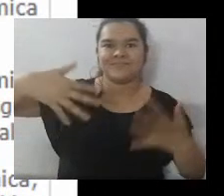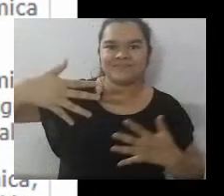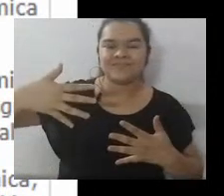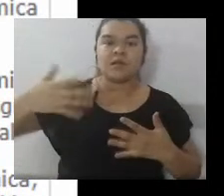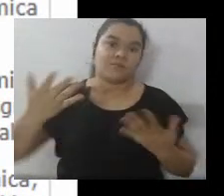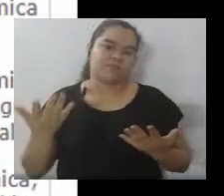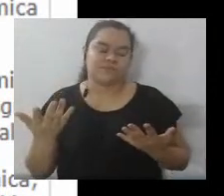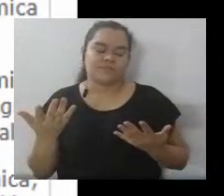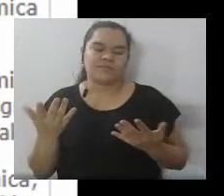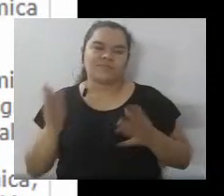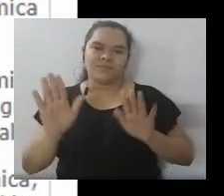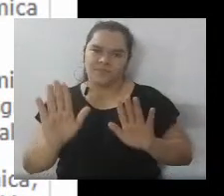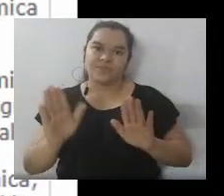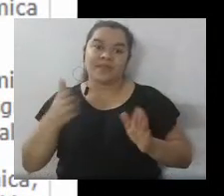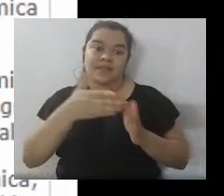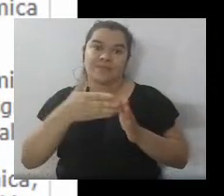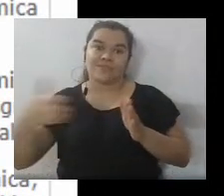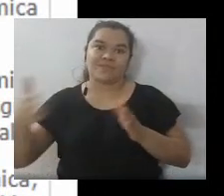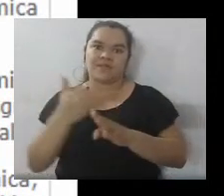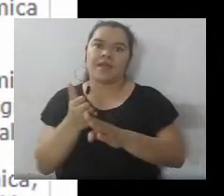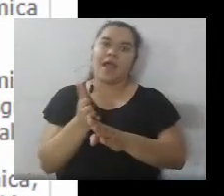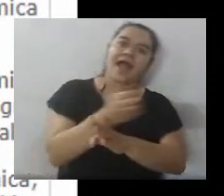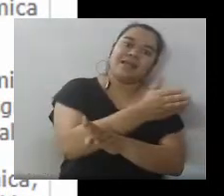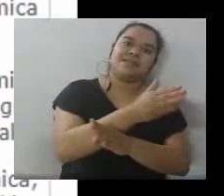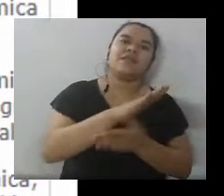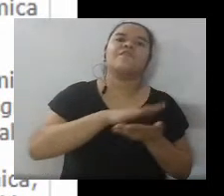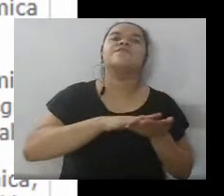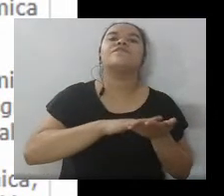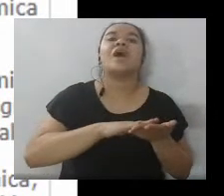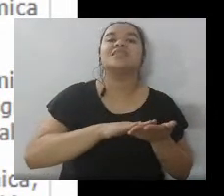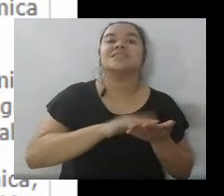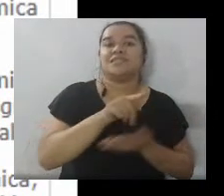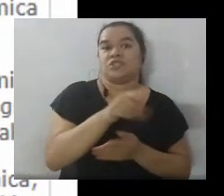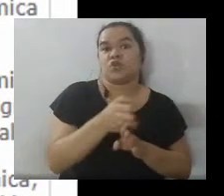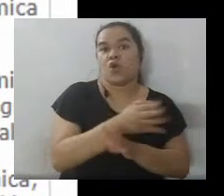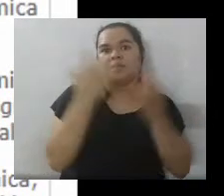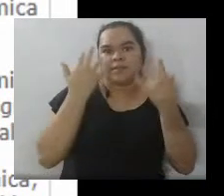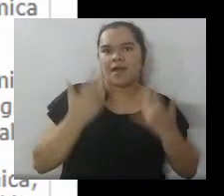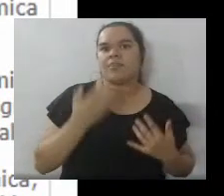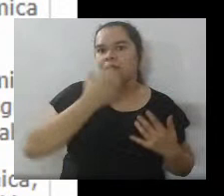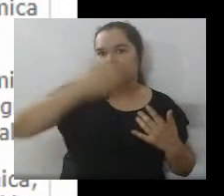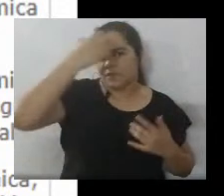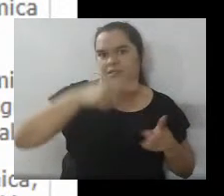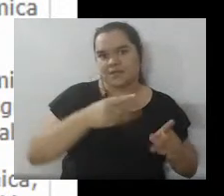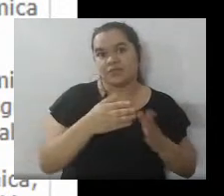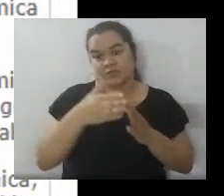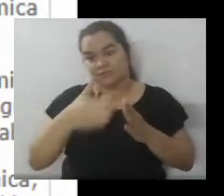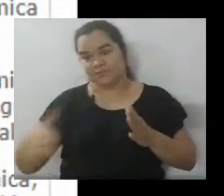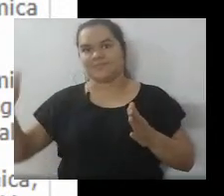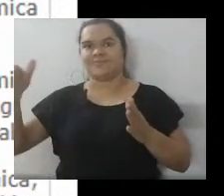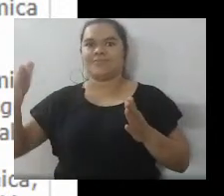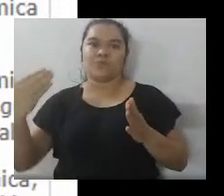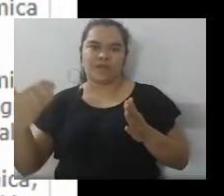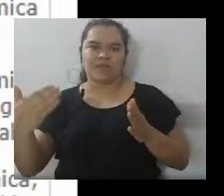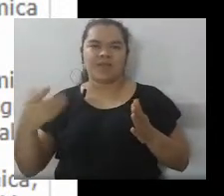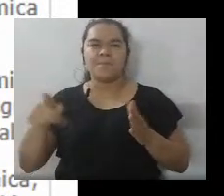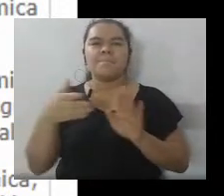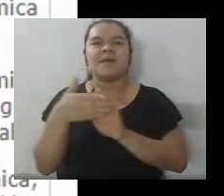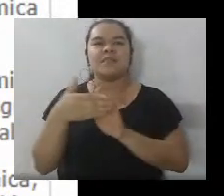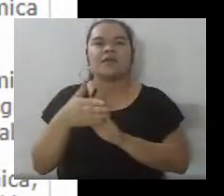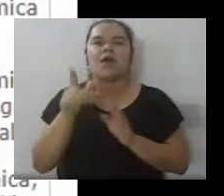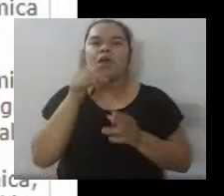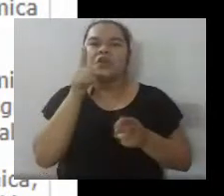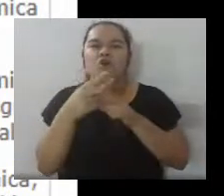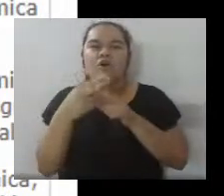haber pasado este ciclo básico para darle las bases o los cimientos para poder seguir avanzando. Una vez que terminan